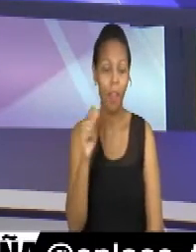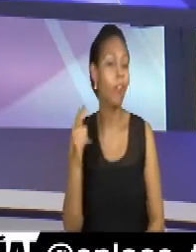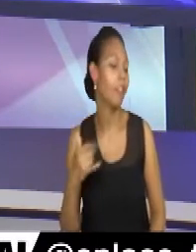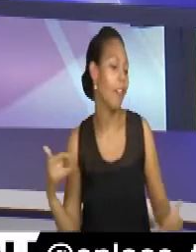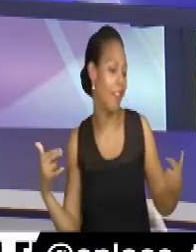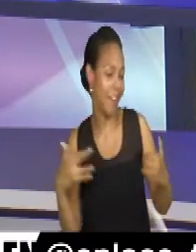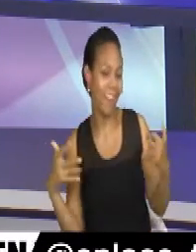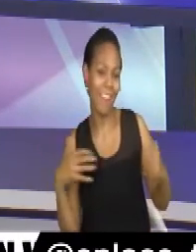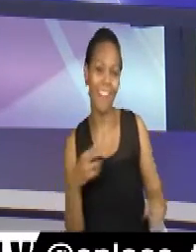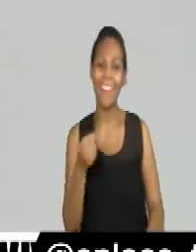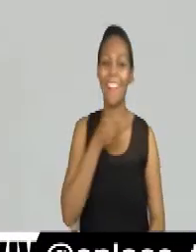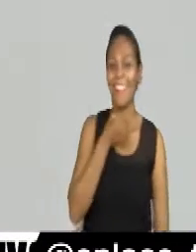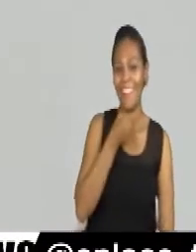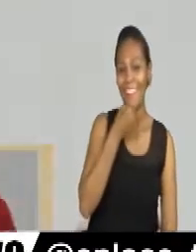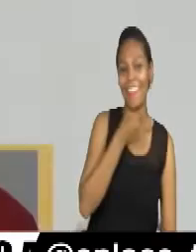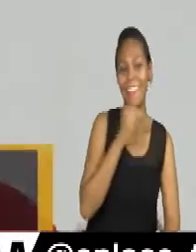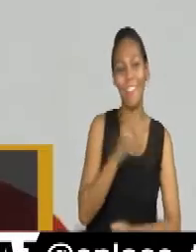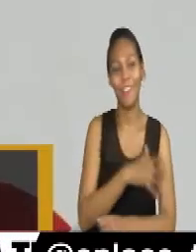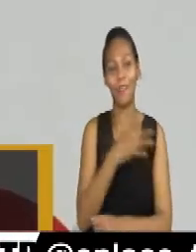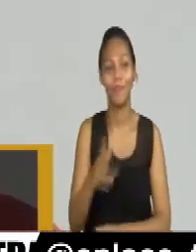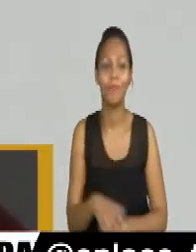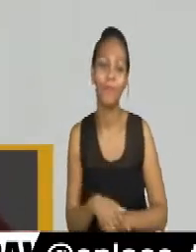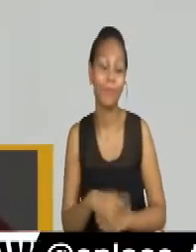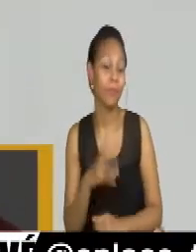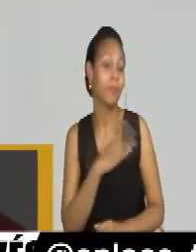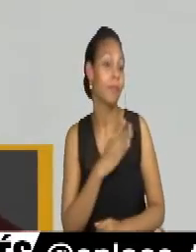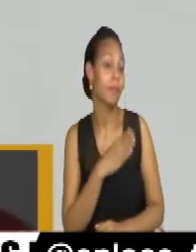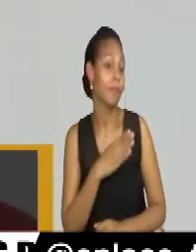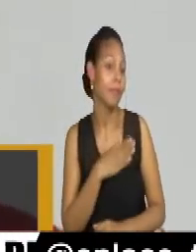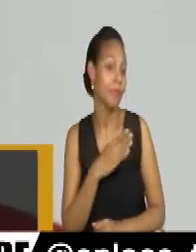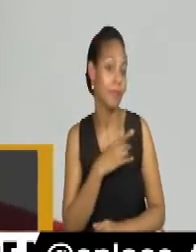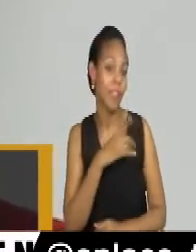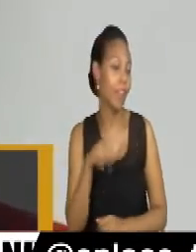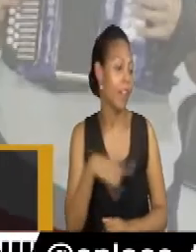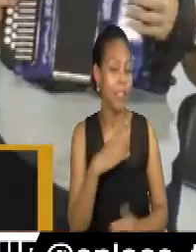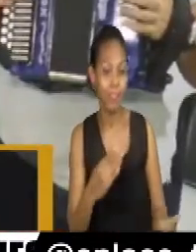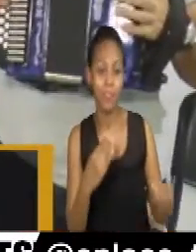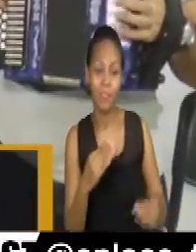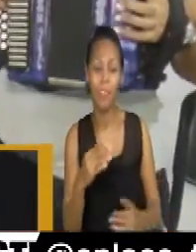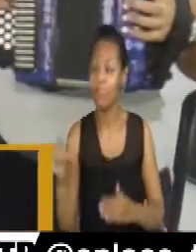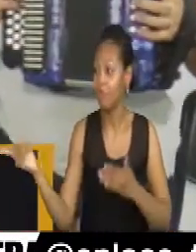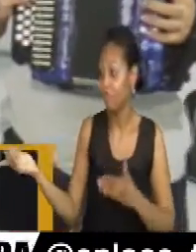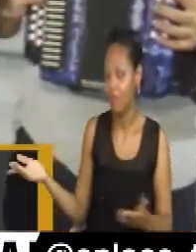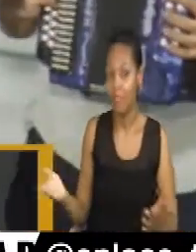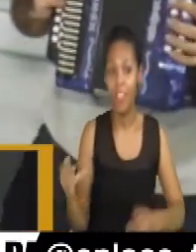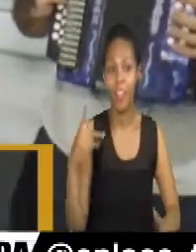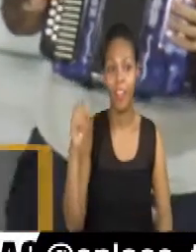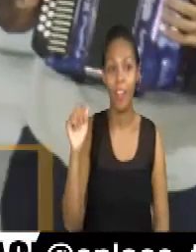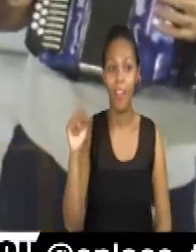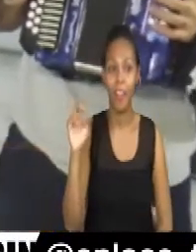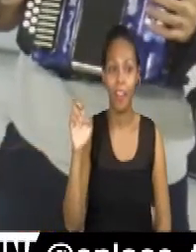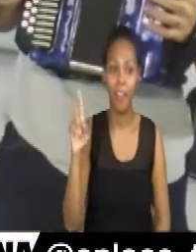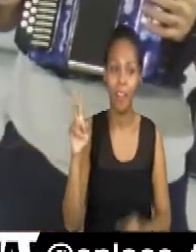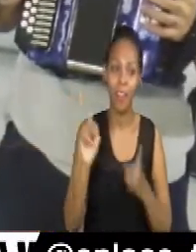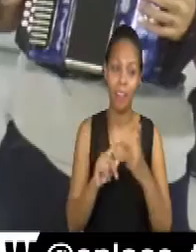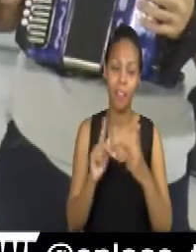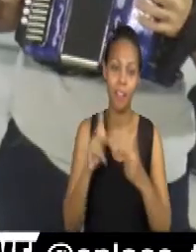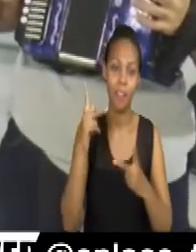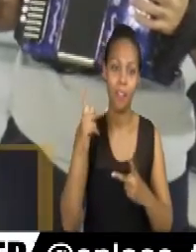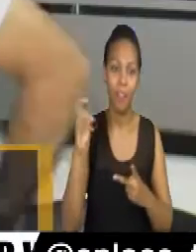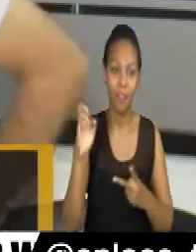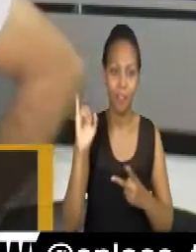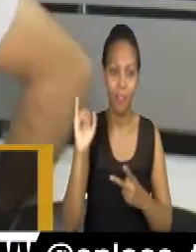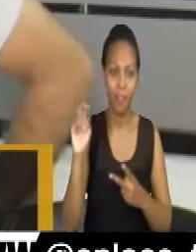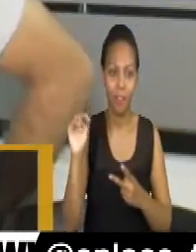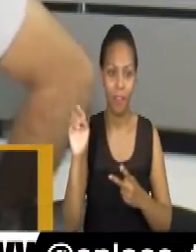Noticias. Con gran entusiasmo por parte de sus seguidores fueron recibidos en la ciudad Caner y Keiner de los K Morales, quien por estos